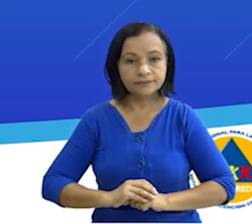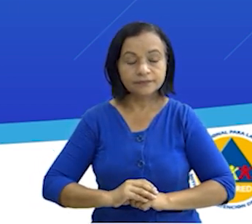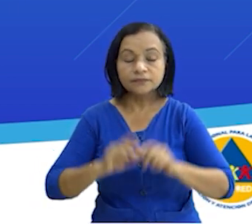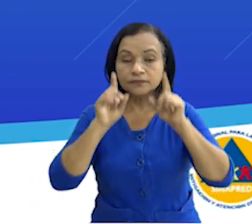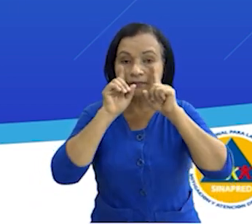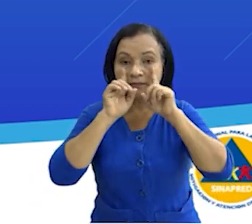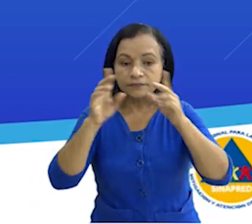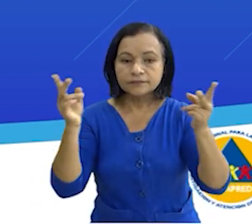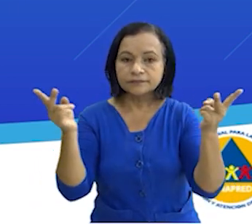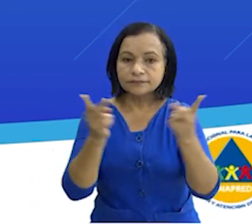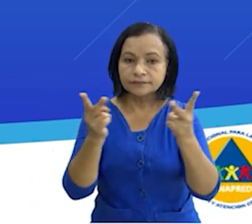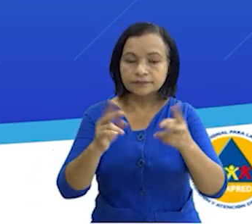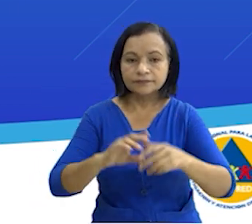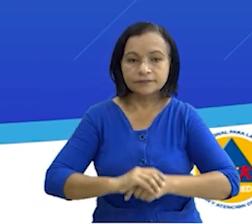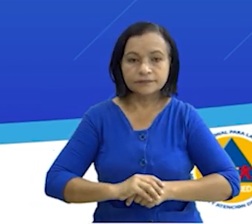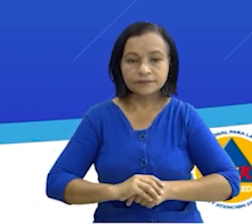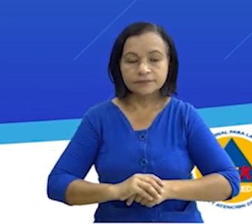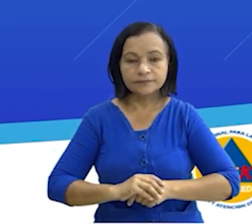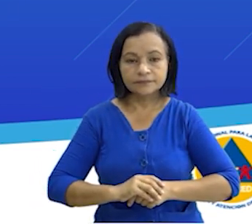Prevenir es vivir.